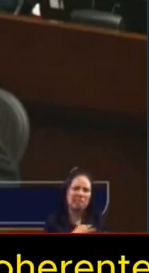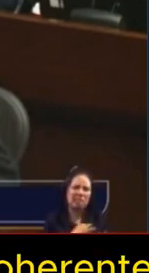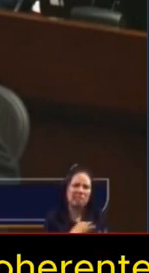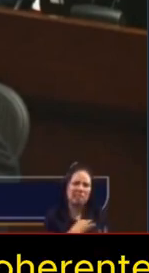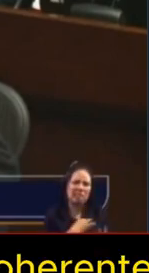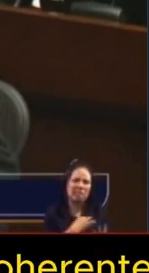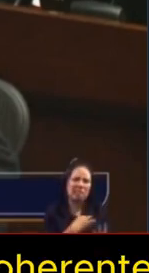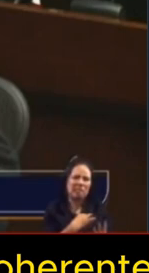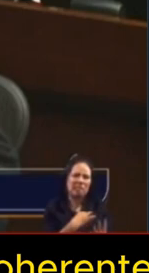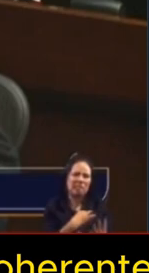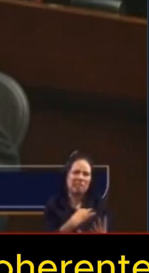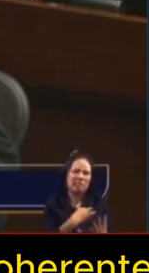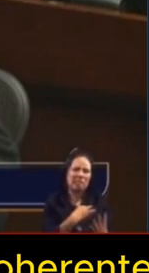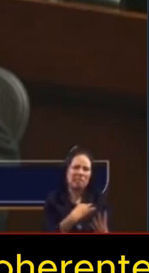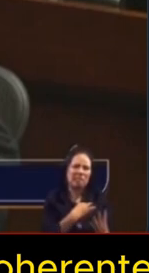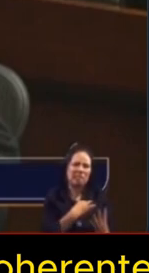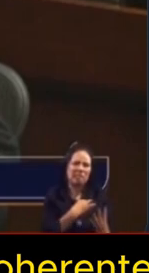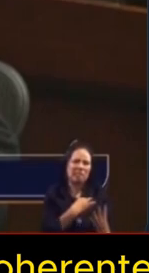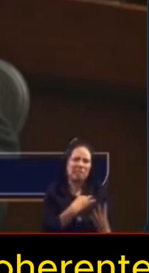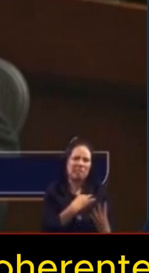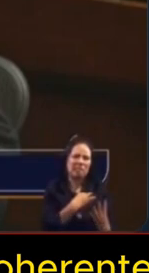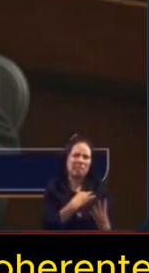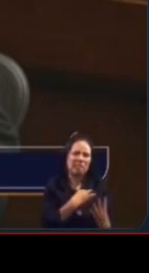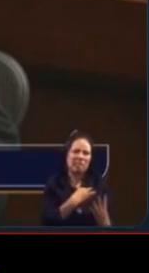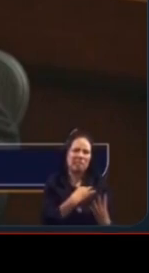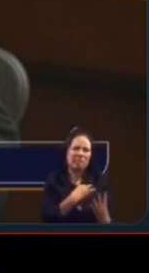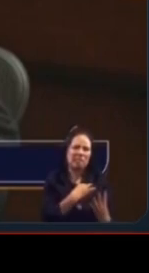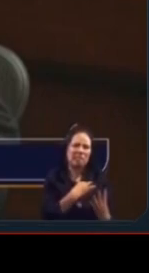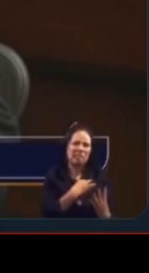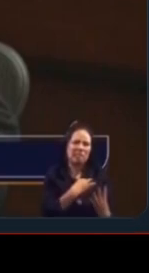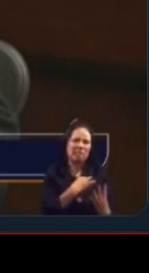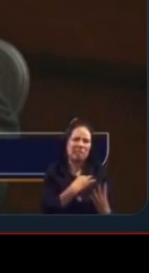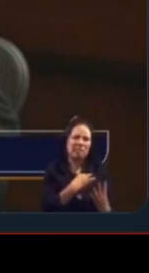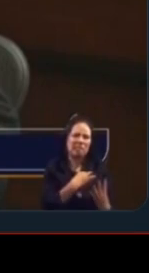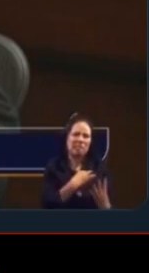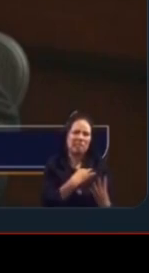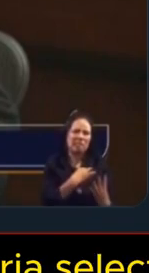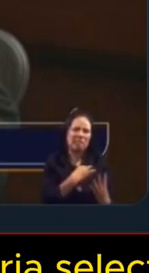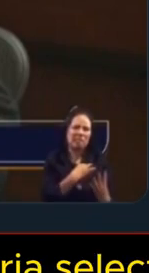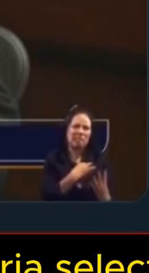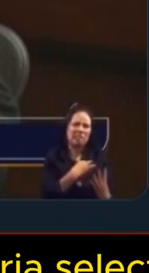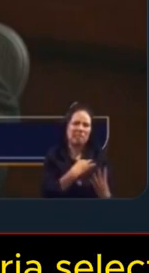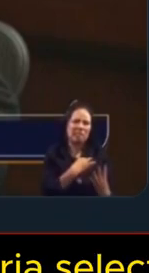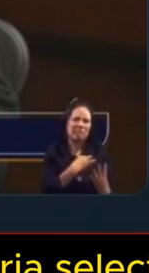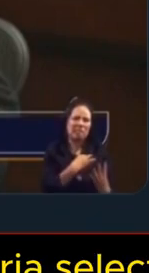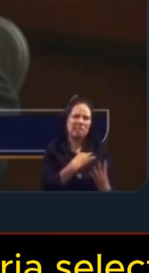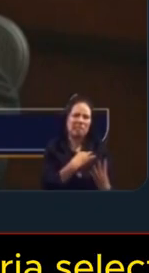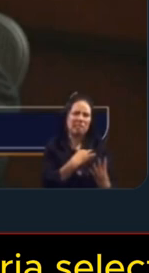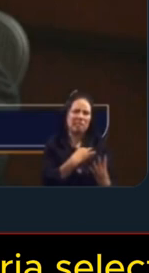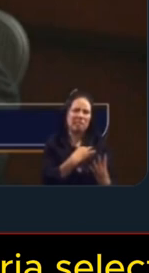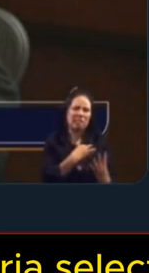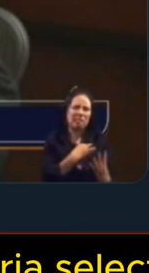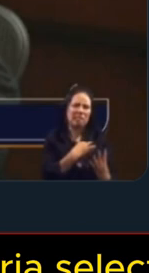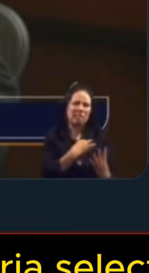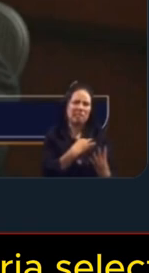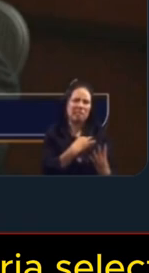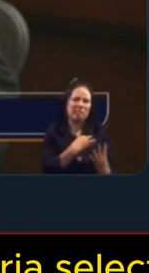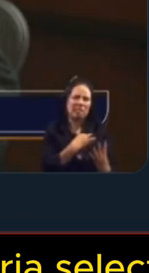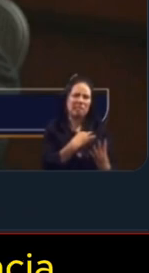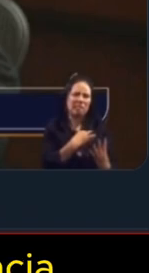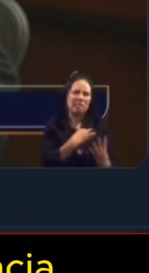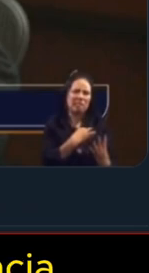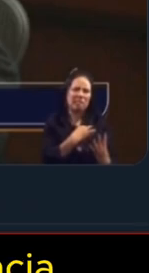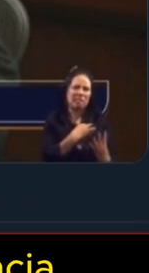además nuevamente es incoherente contradictorio pero Especialmente con memoria